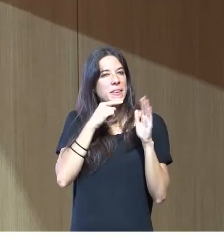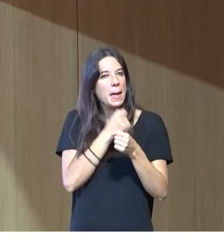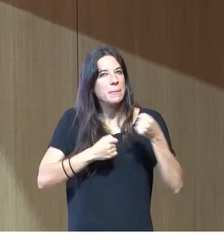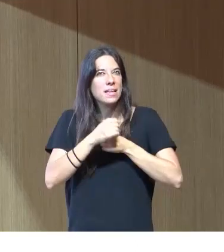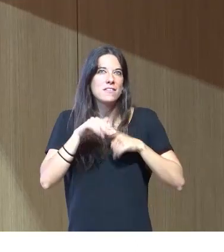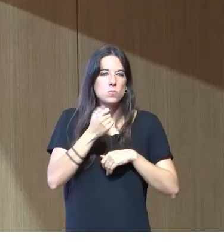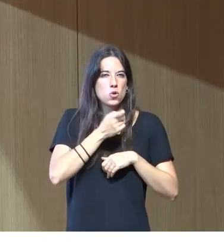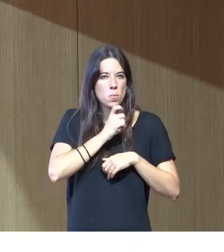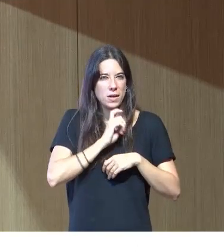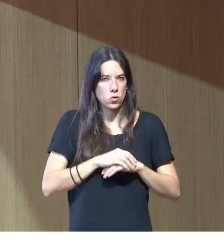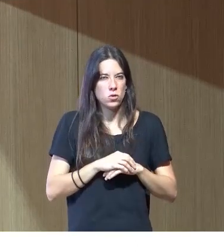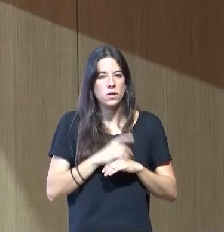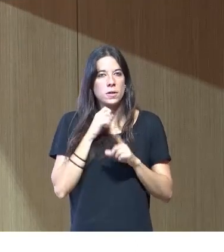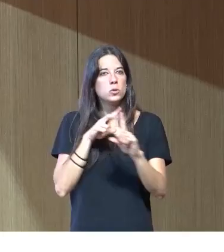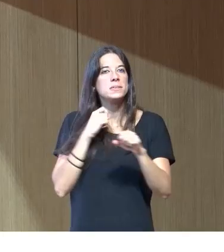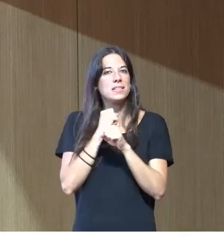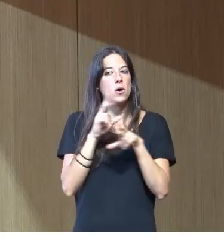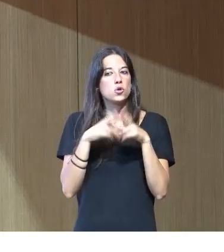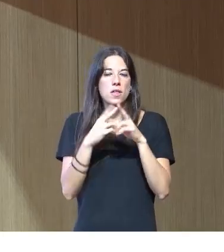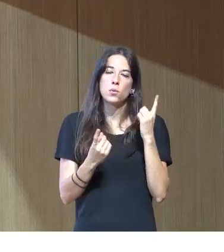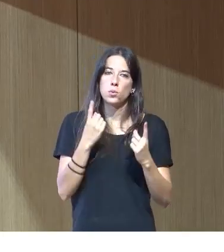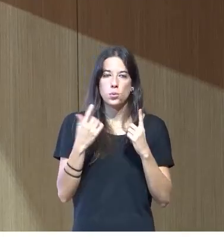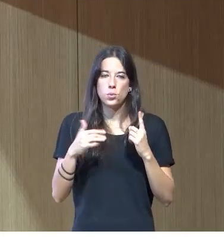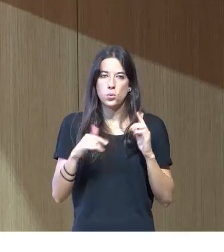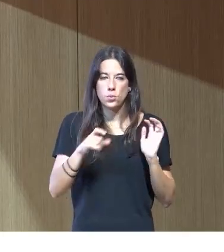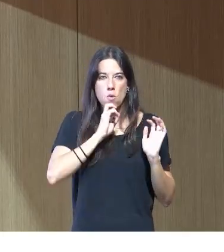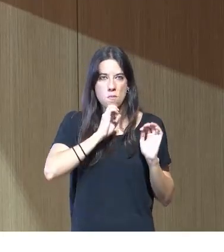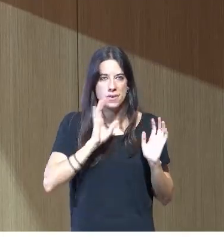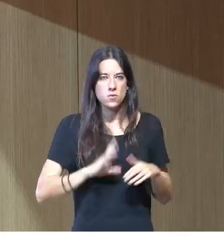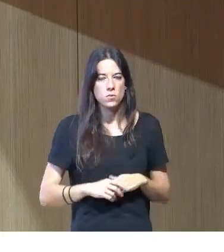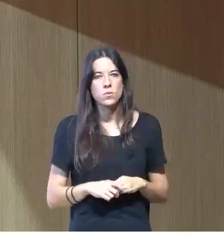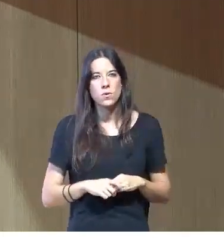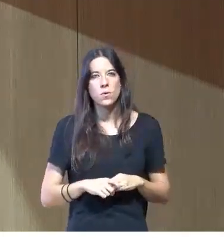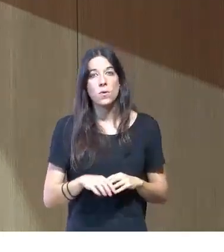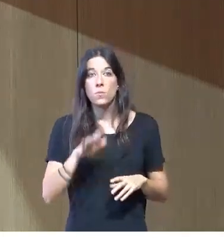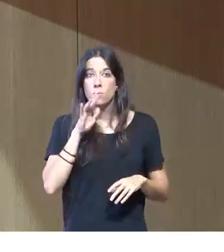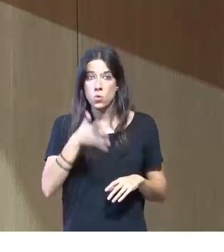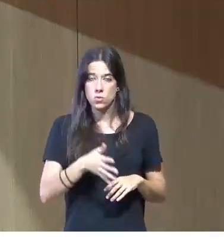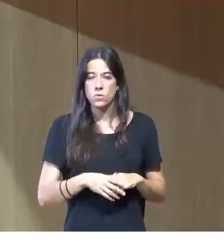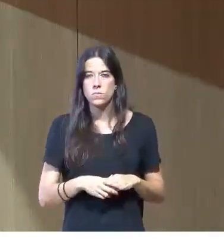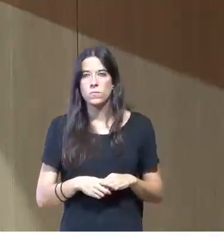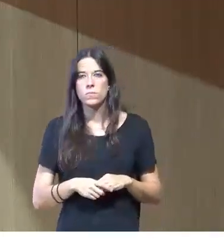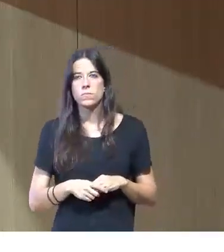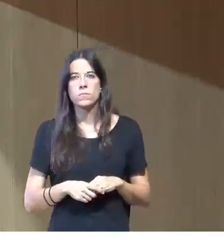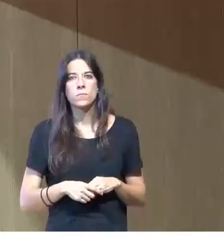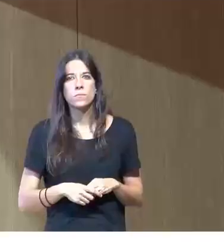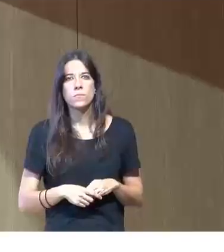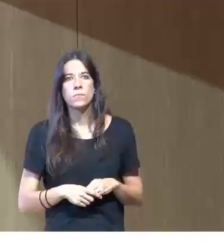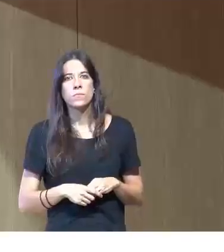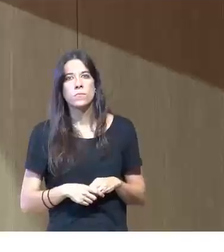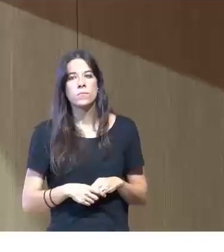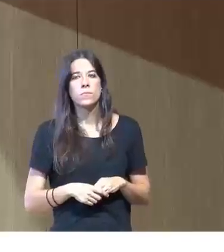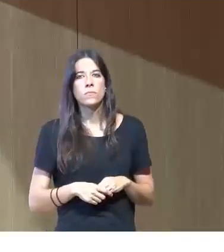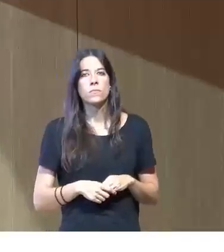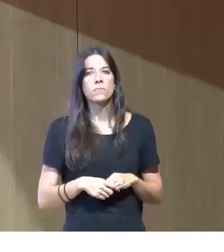complejo por lo menos desde el trabajo social se hace un poquito más complejo Porque además de todo lo que